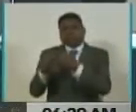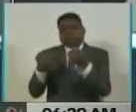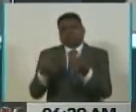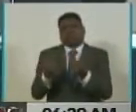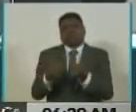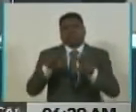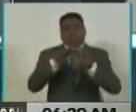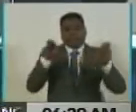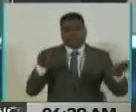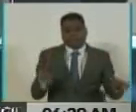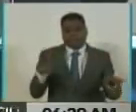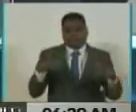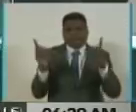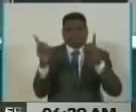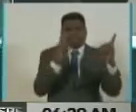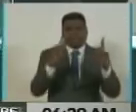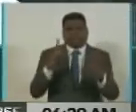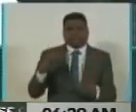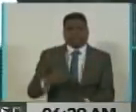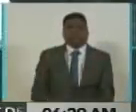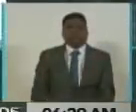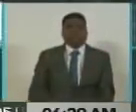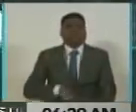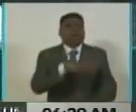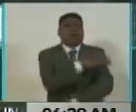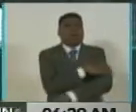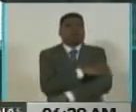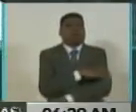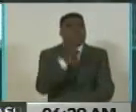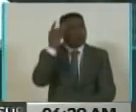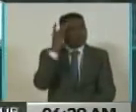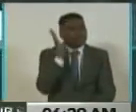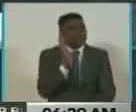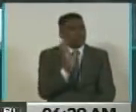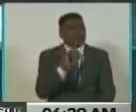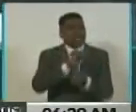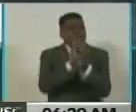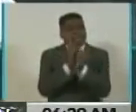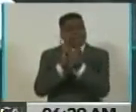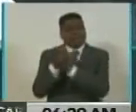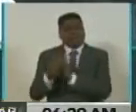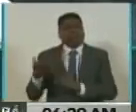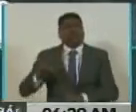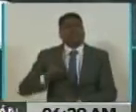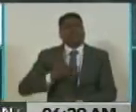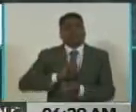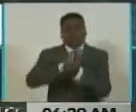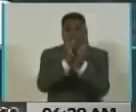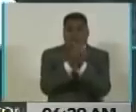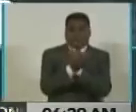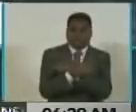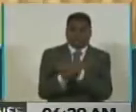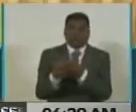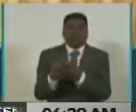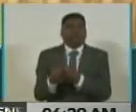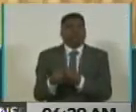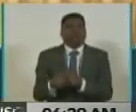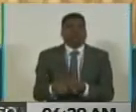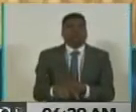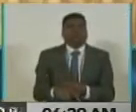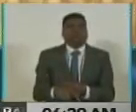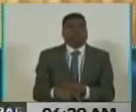de esta primera etapa del diálogo. De la mesa de diálogo. La oposición, tengo entendido que se está reestructurando. A mí me parece importante que se reestructure. El tal G4, ellos